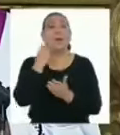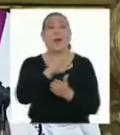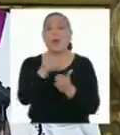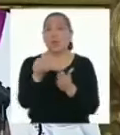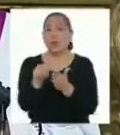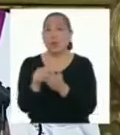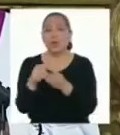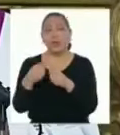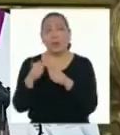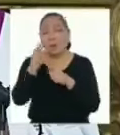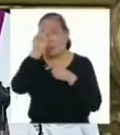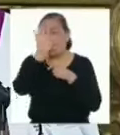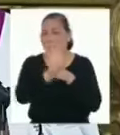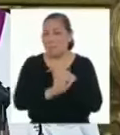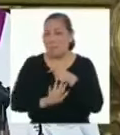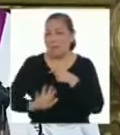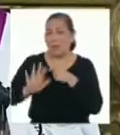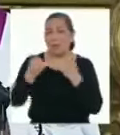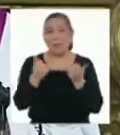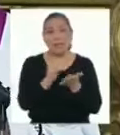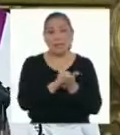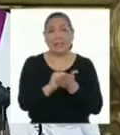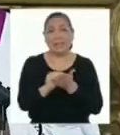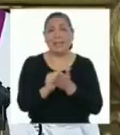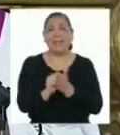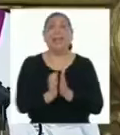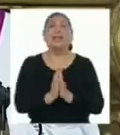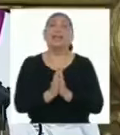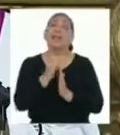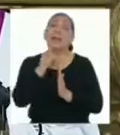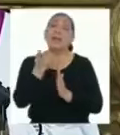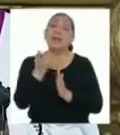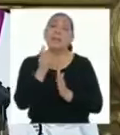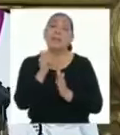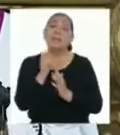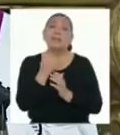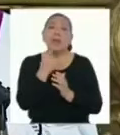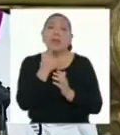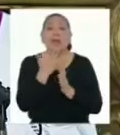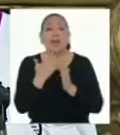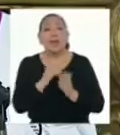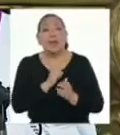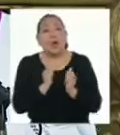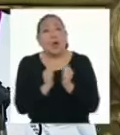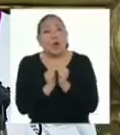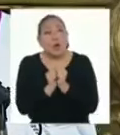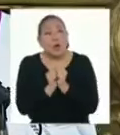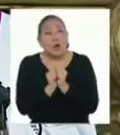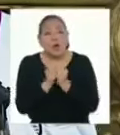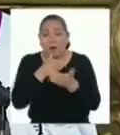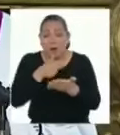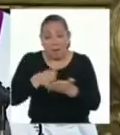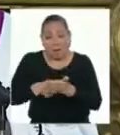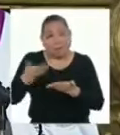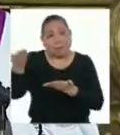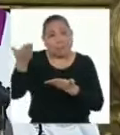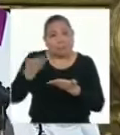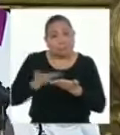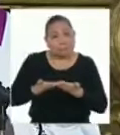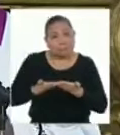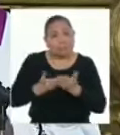toda nuestra nación y para este mes el Santo Padre, que con una carta